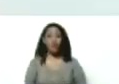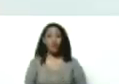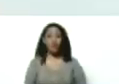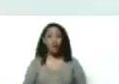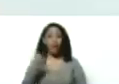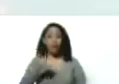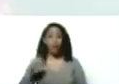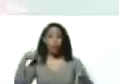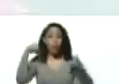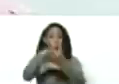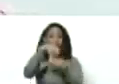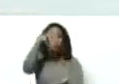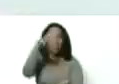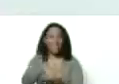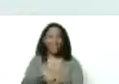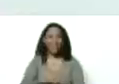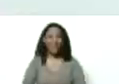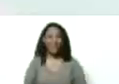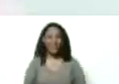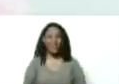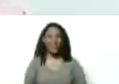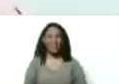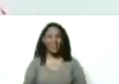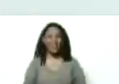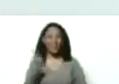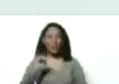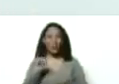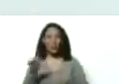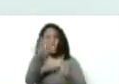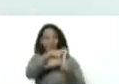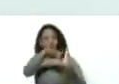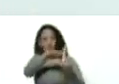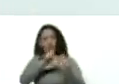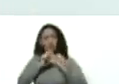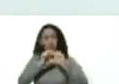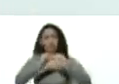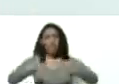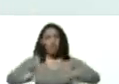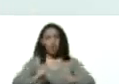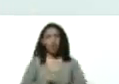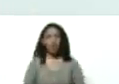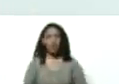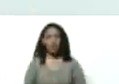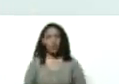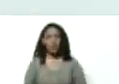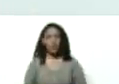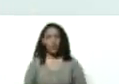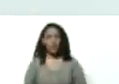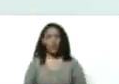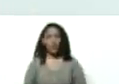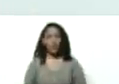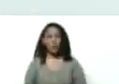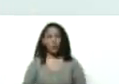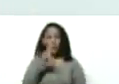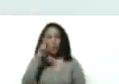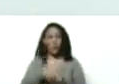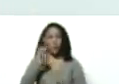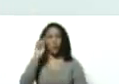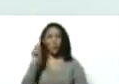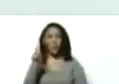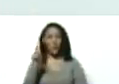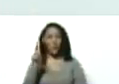golpes de Estado, el golpe petrolero, su conspiración permanente, durante los años 2001, 2,